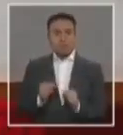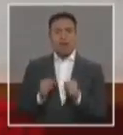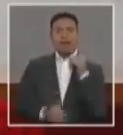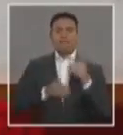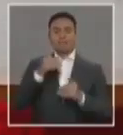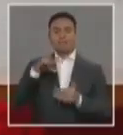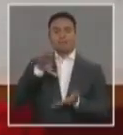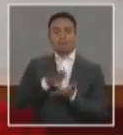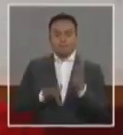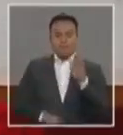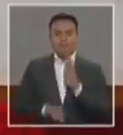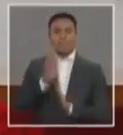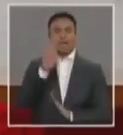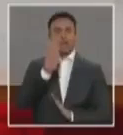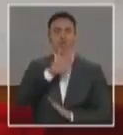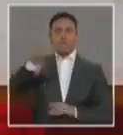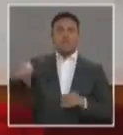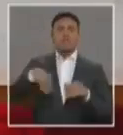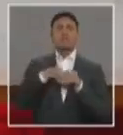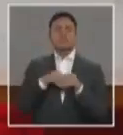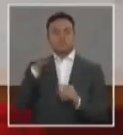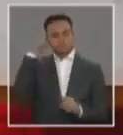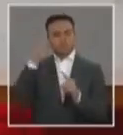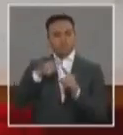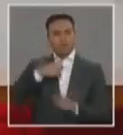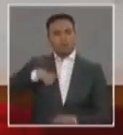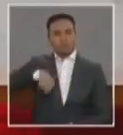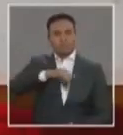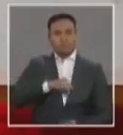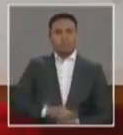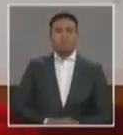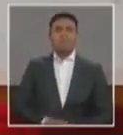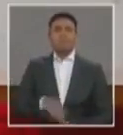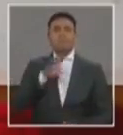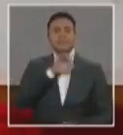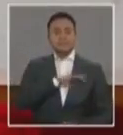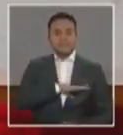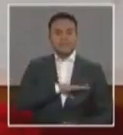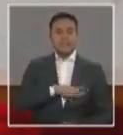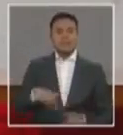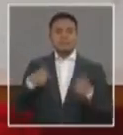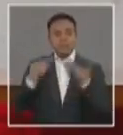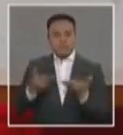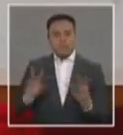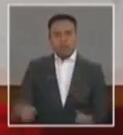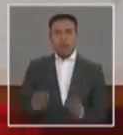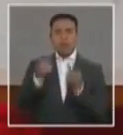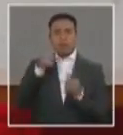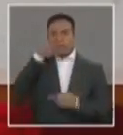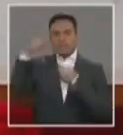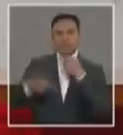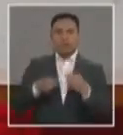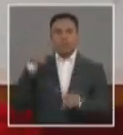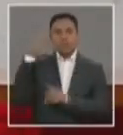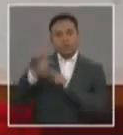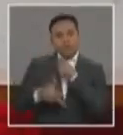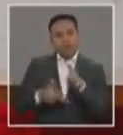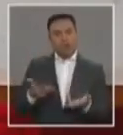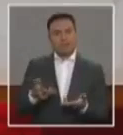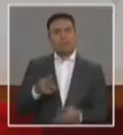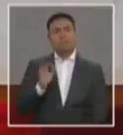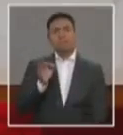apunten a rescatar una industria estratégica que fue mal tratada por los principales responsables junto con el estado por